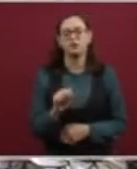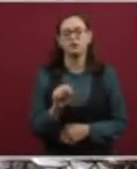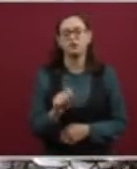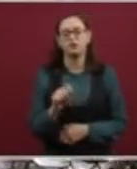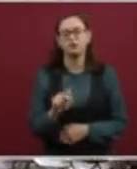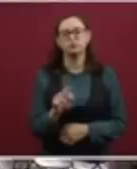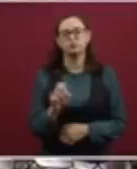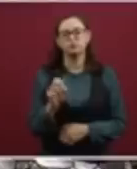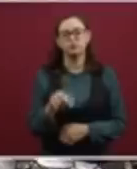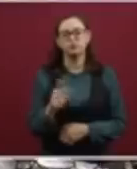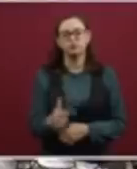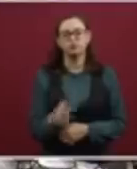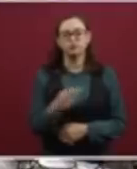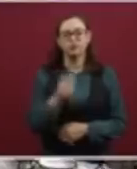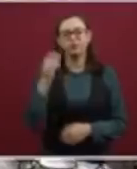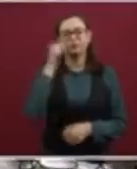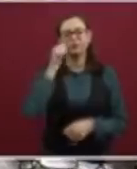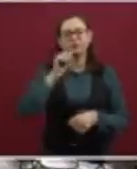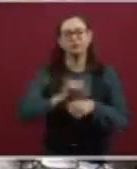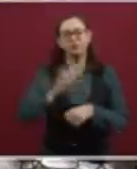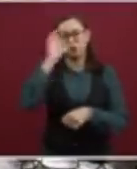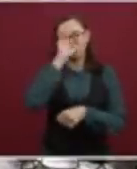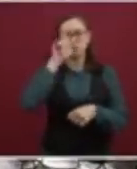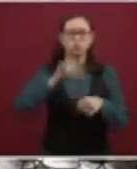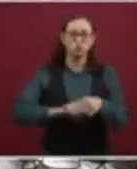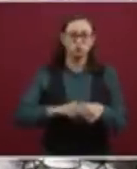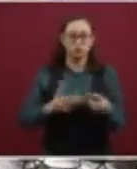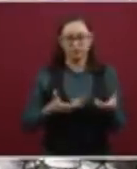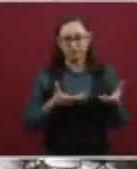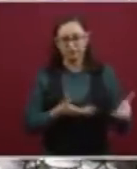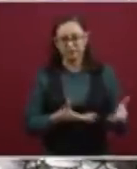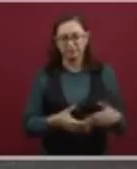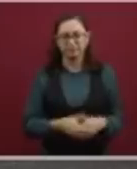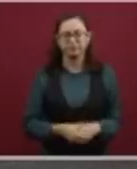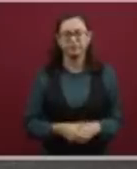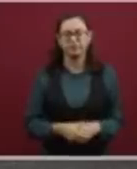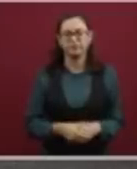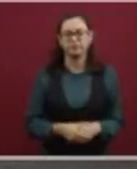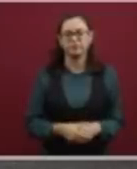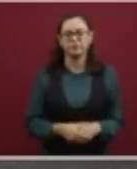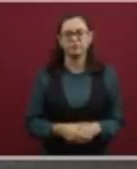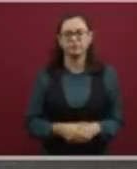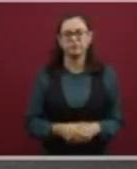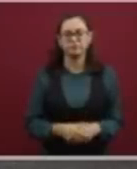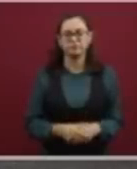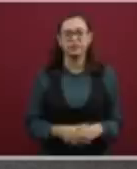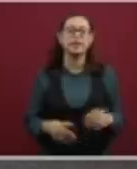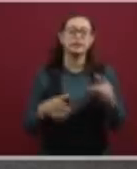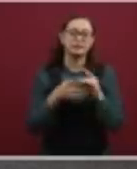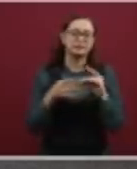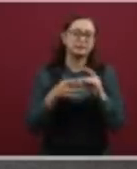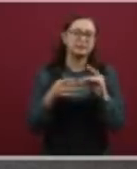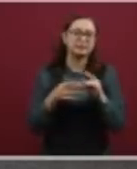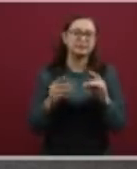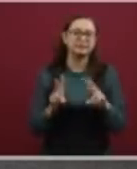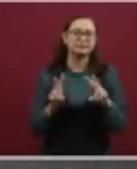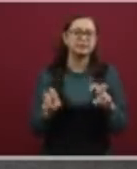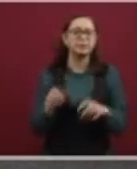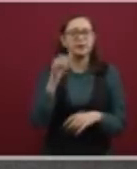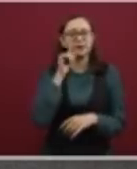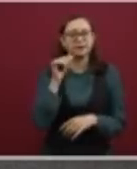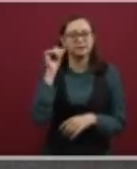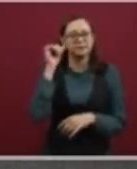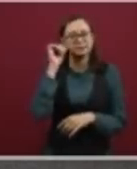secretaria de Cultura, para contestar la pregunta de ayer